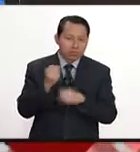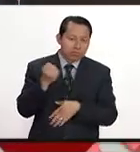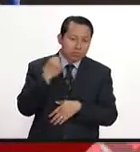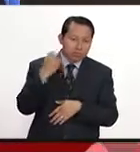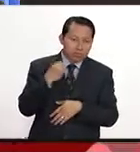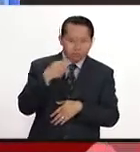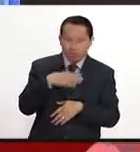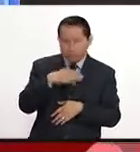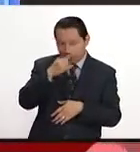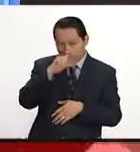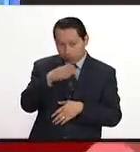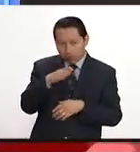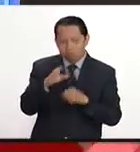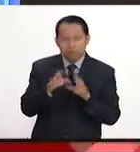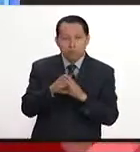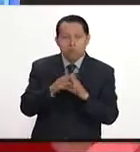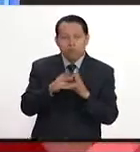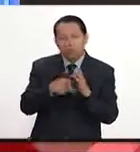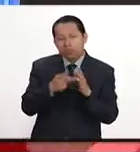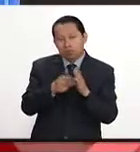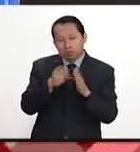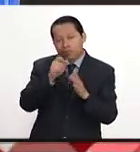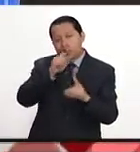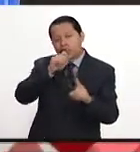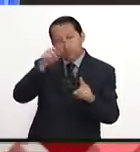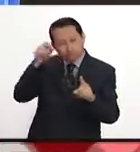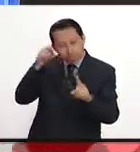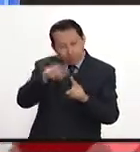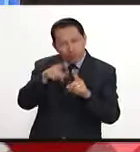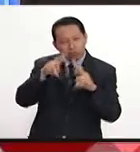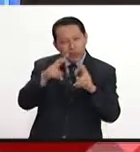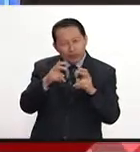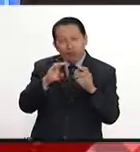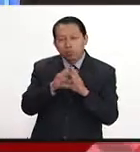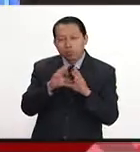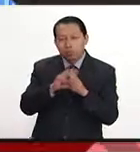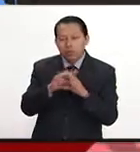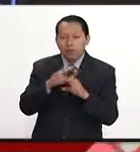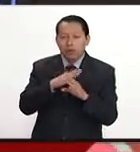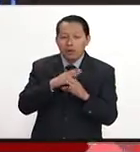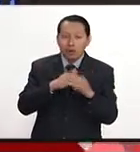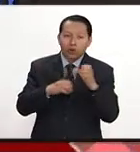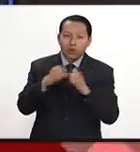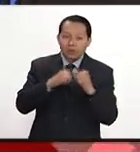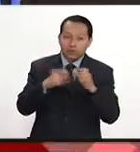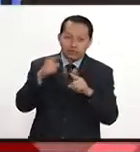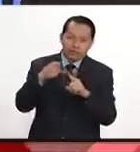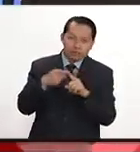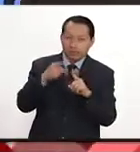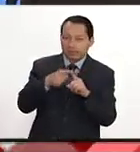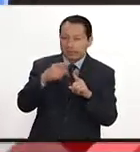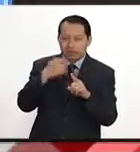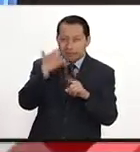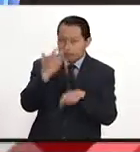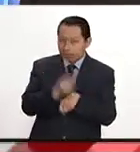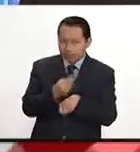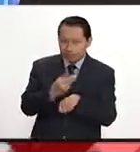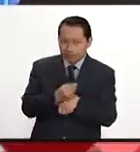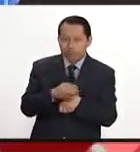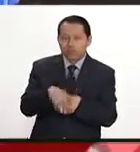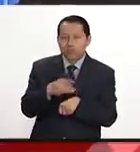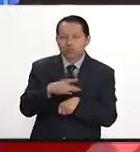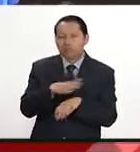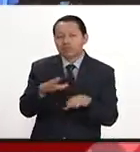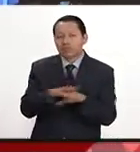relativamente agresivo en términos de que vuelven al mismo tema de que el déficit comercial es una prioridad, que quieren